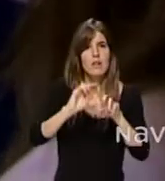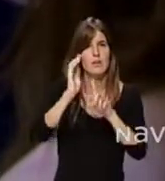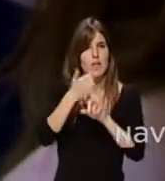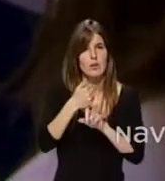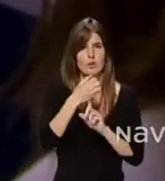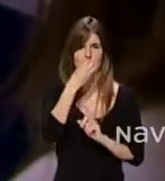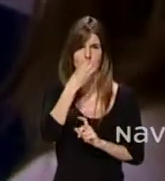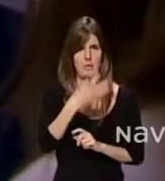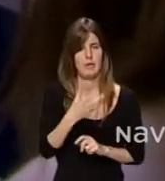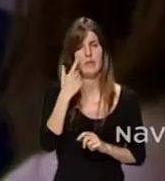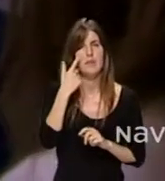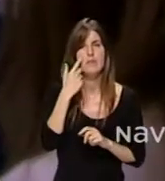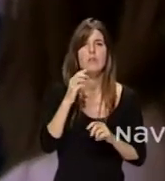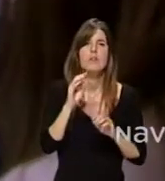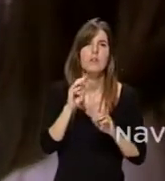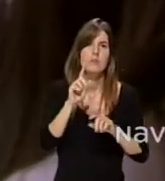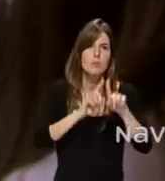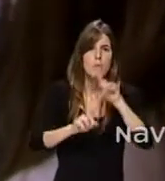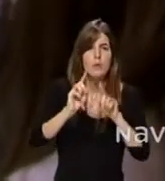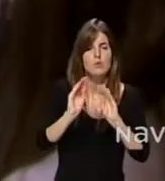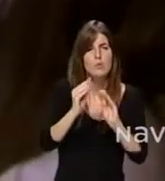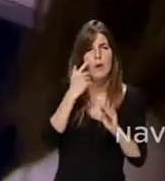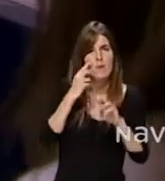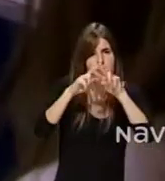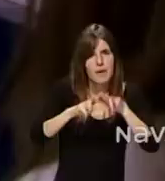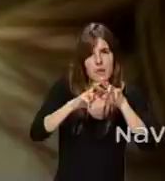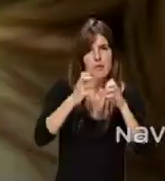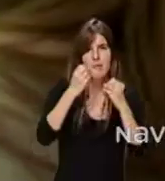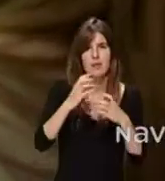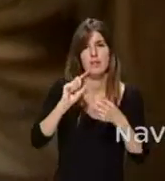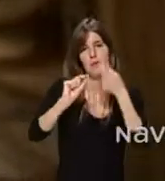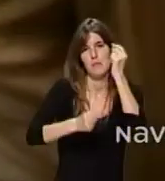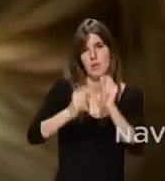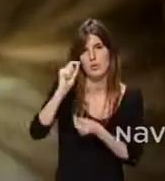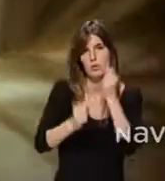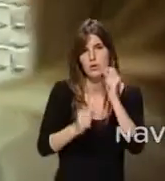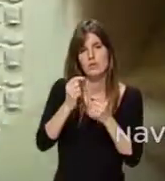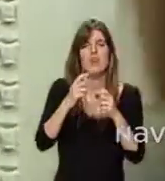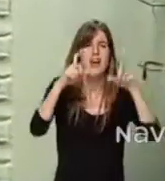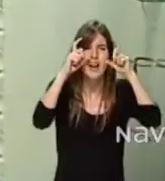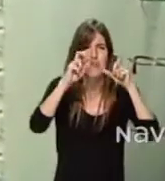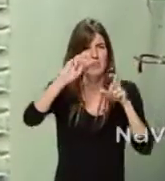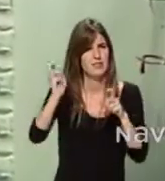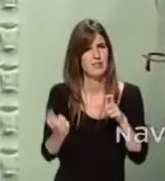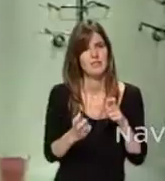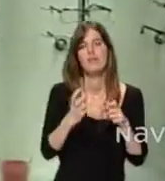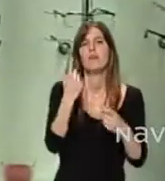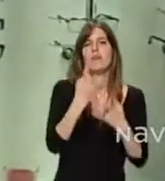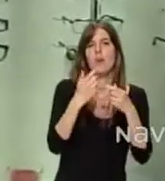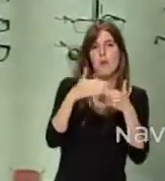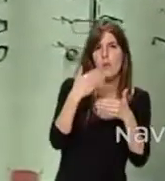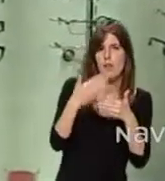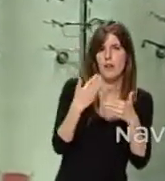todo lo que es en gabinete. Y luego, pues ya por supuesto, tenemos muchas gafas modernas, tenemos